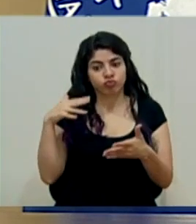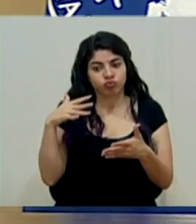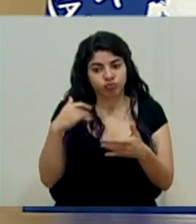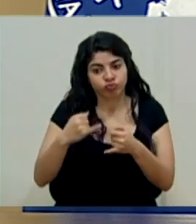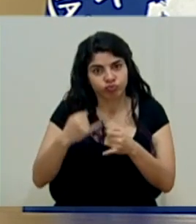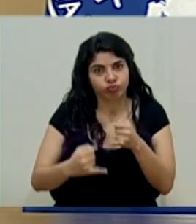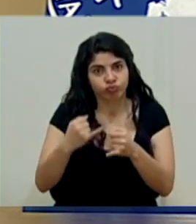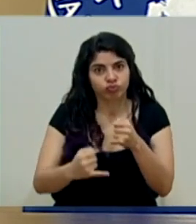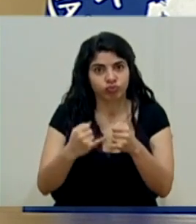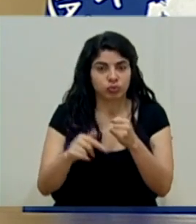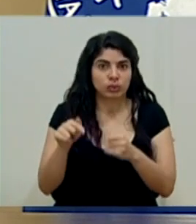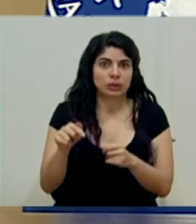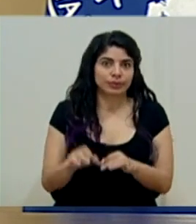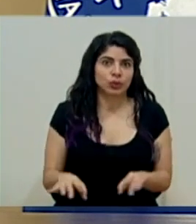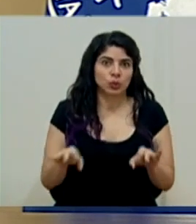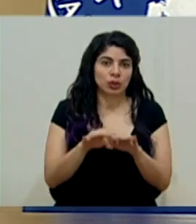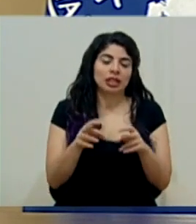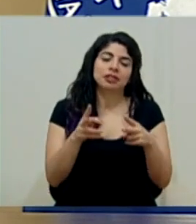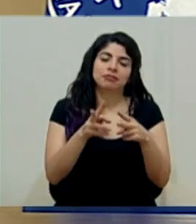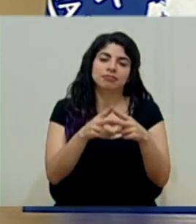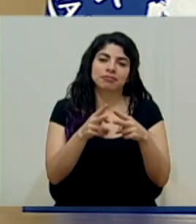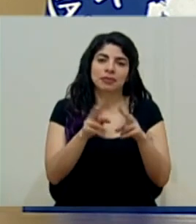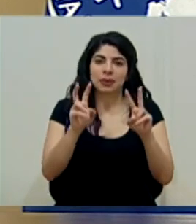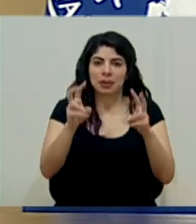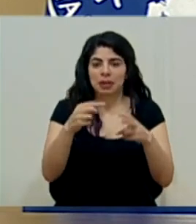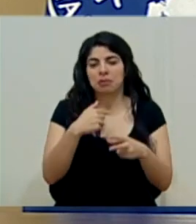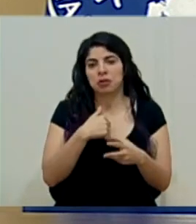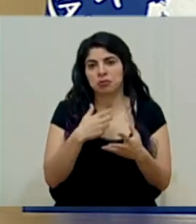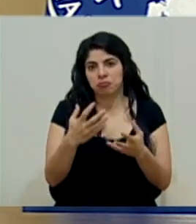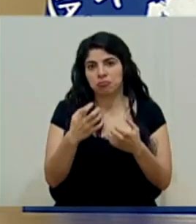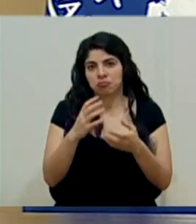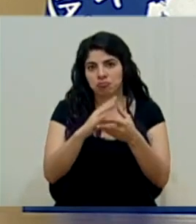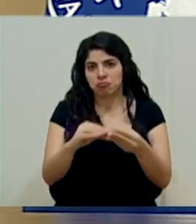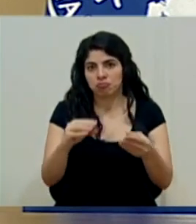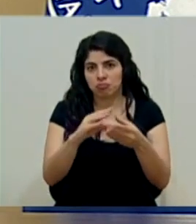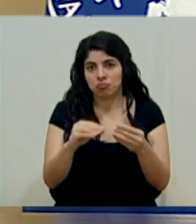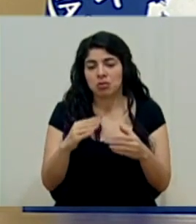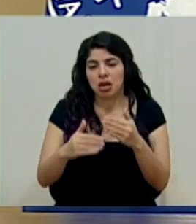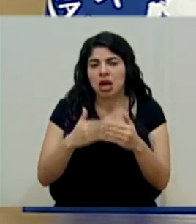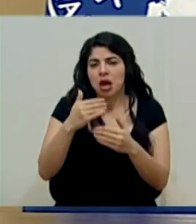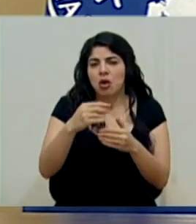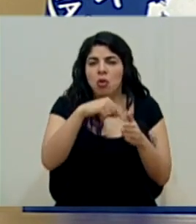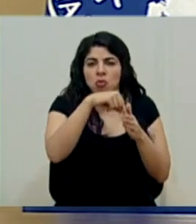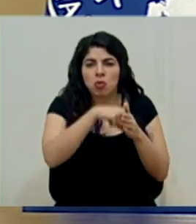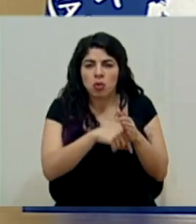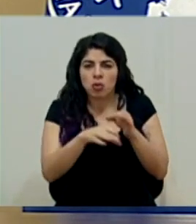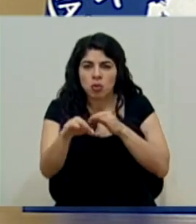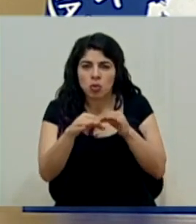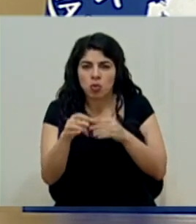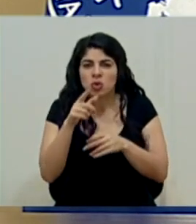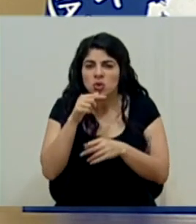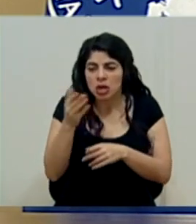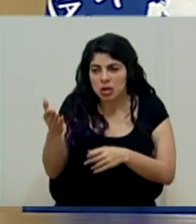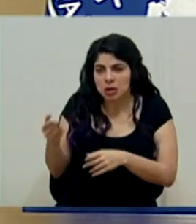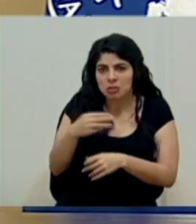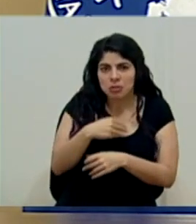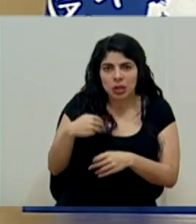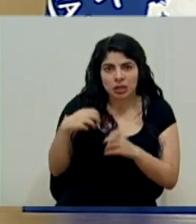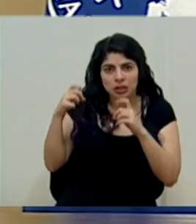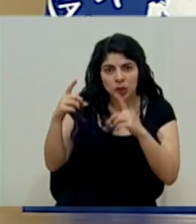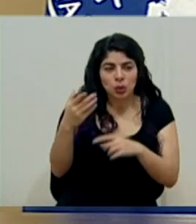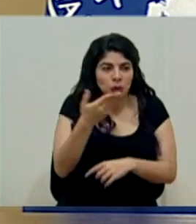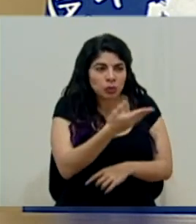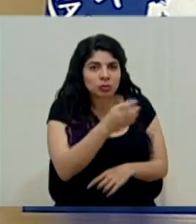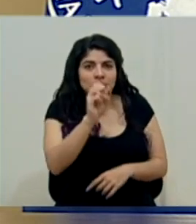procesos educativos. Esos son los dos temas que deseo compartir y que profundizarán tanto la ministra de Educación como don